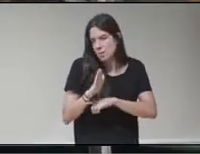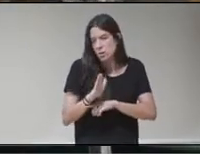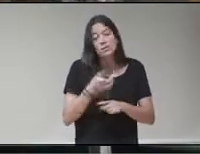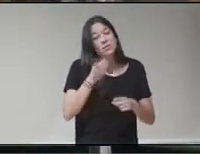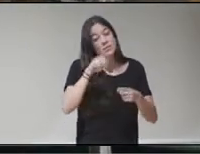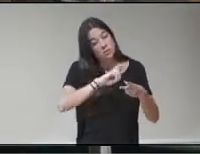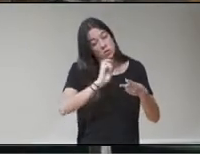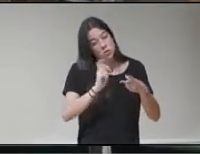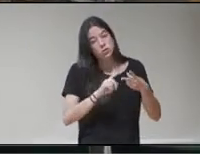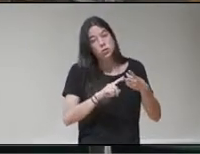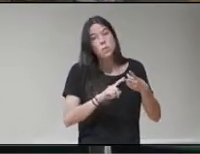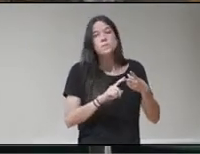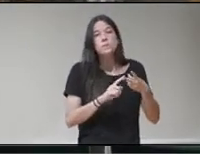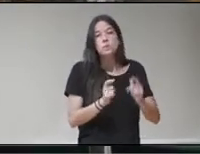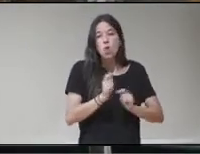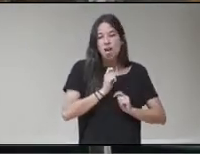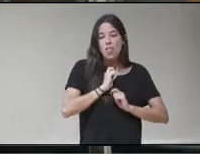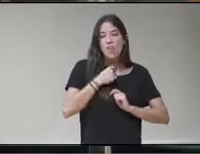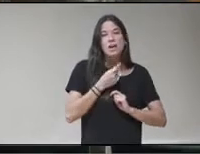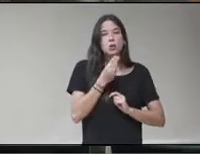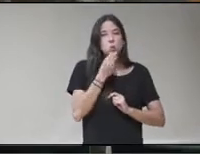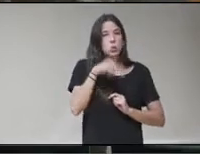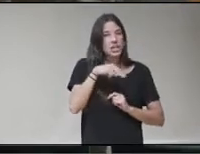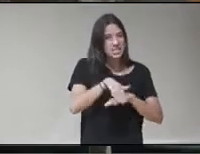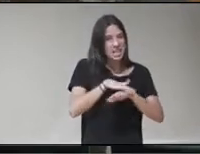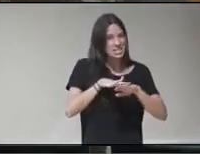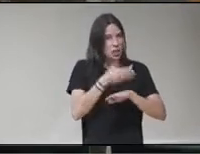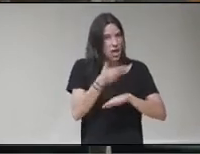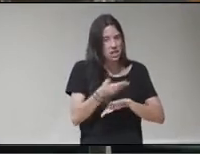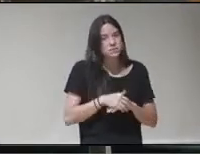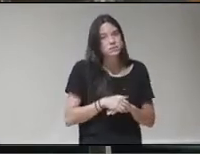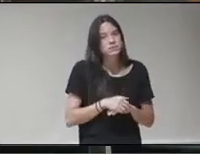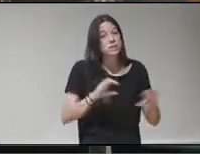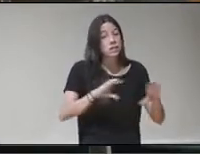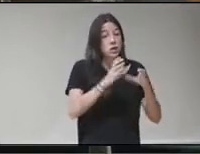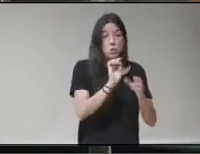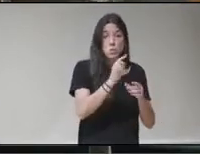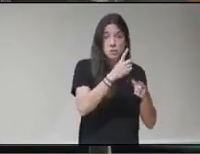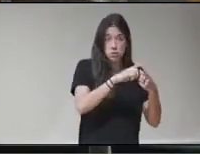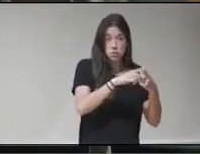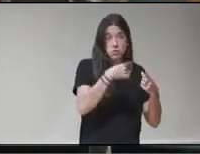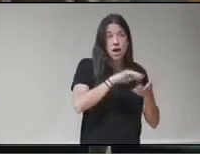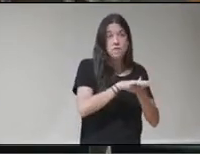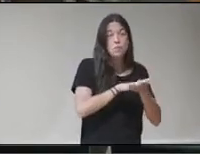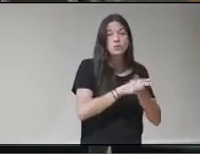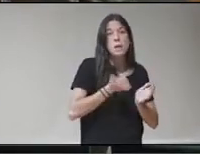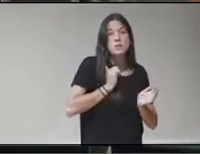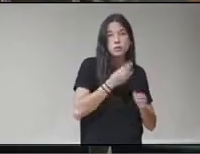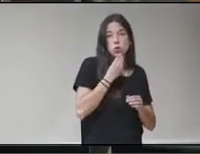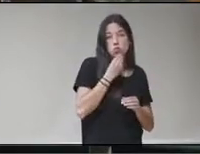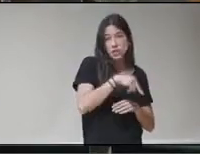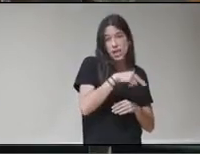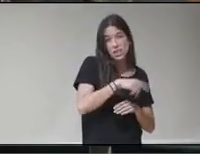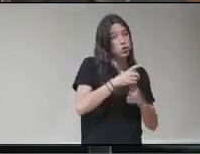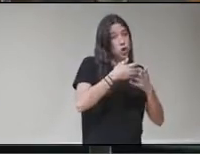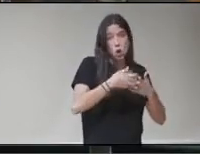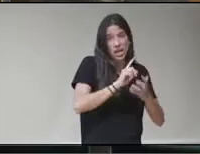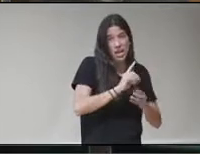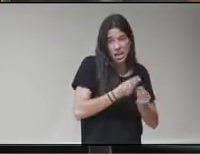de nutrientes esenciales. Bien, en el primer grupo, cuando hablamos de aprovechamiento de nutrientes no